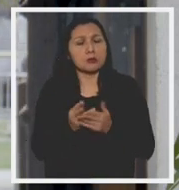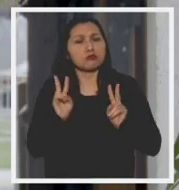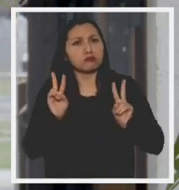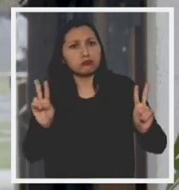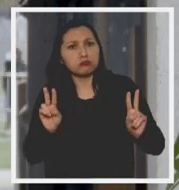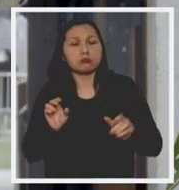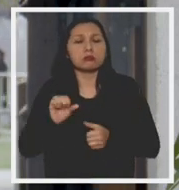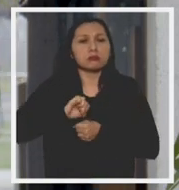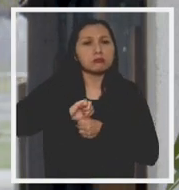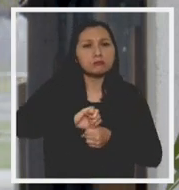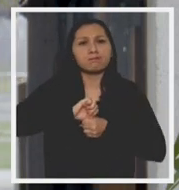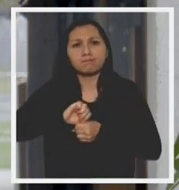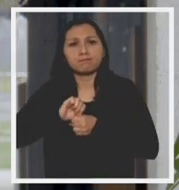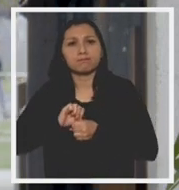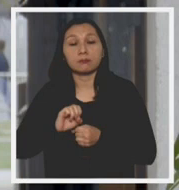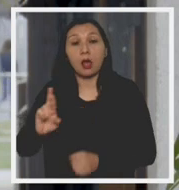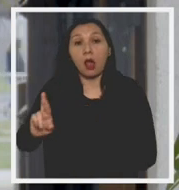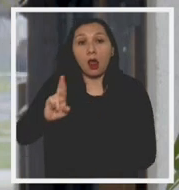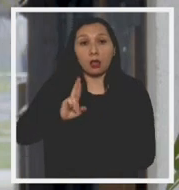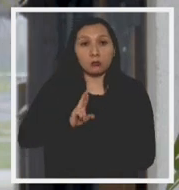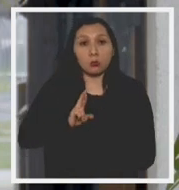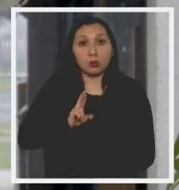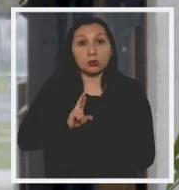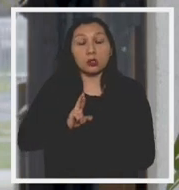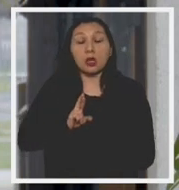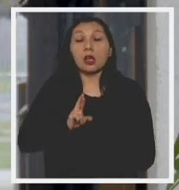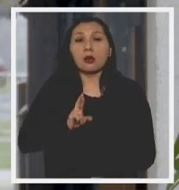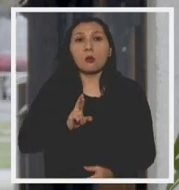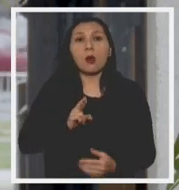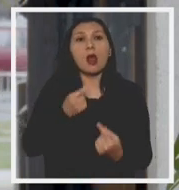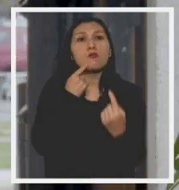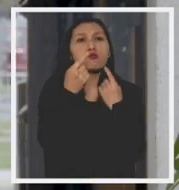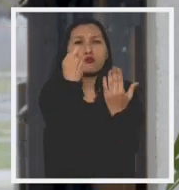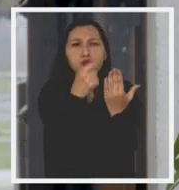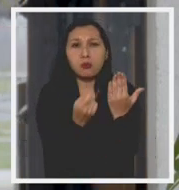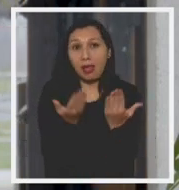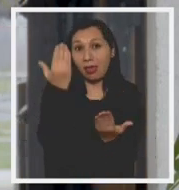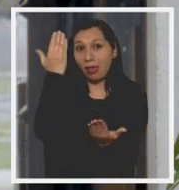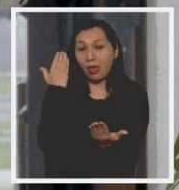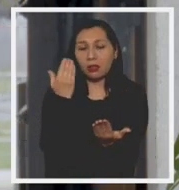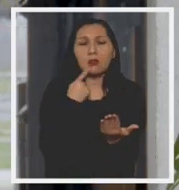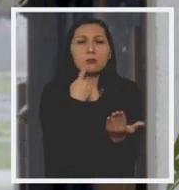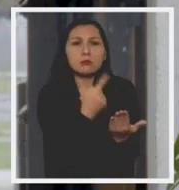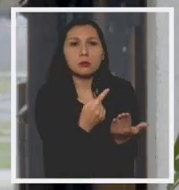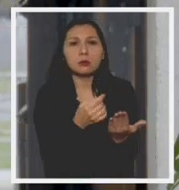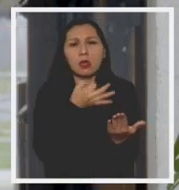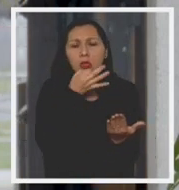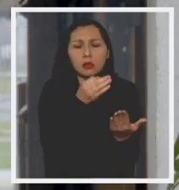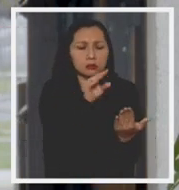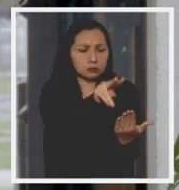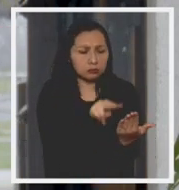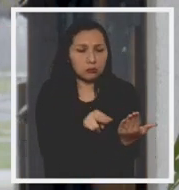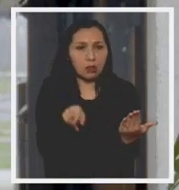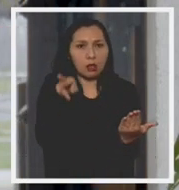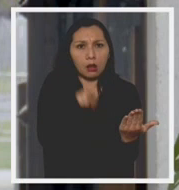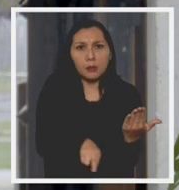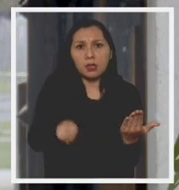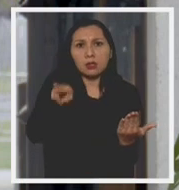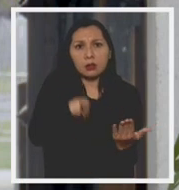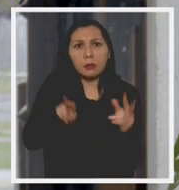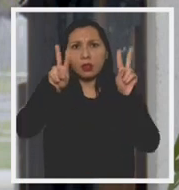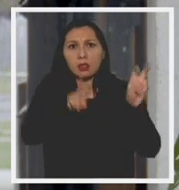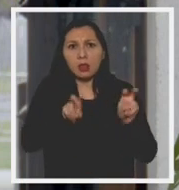en sus respuestas se encuentran, y en sus respuestas a las encuestas de la época, se encuentran ideas que se repiten una y otra